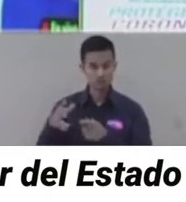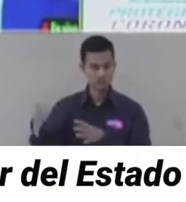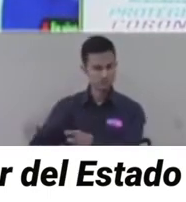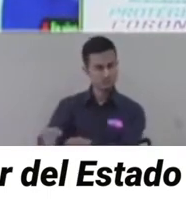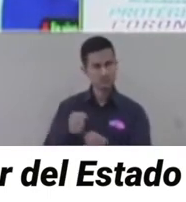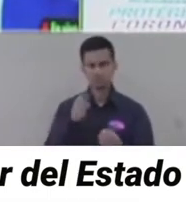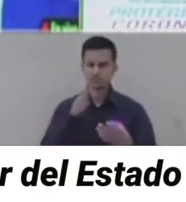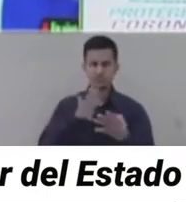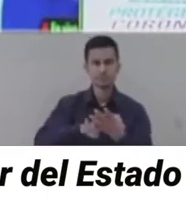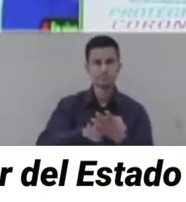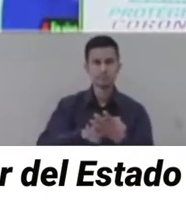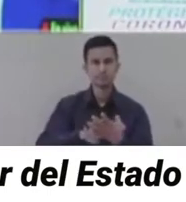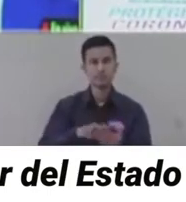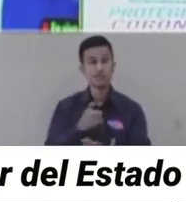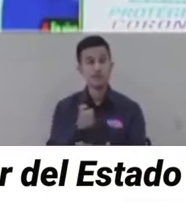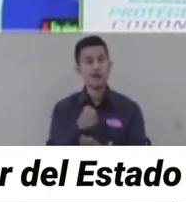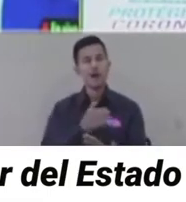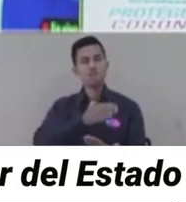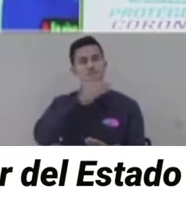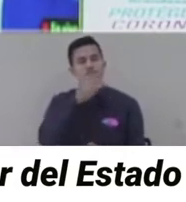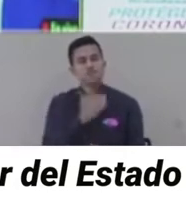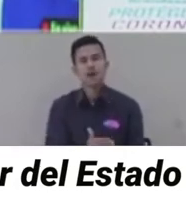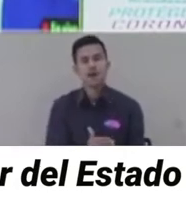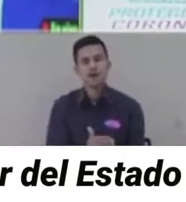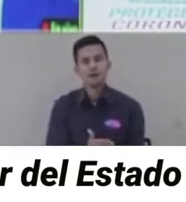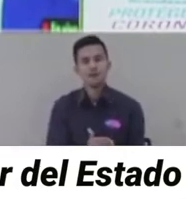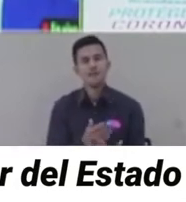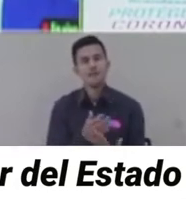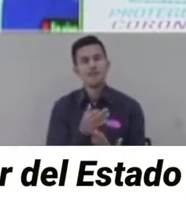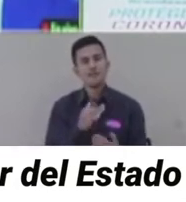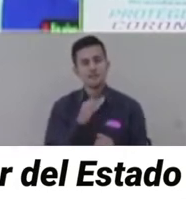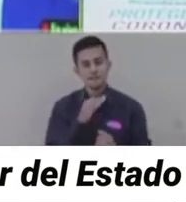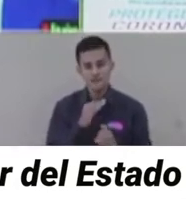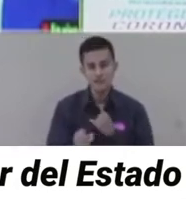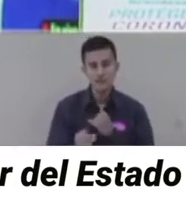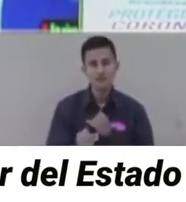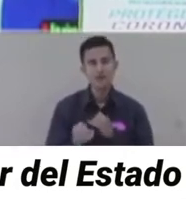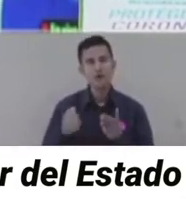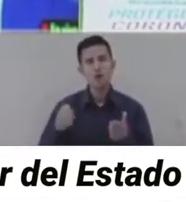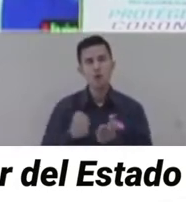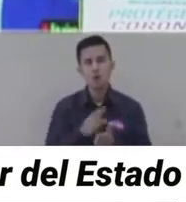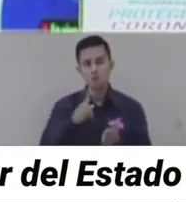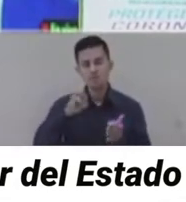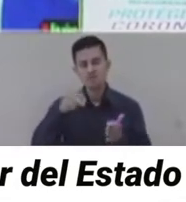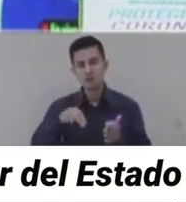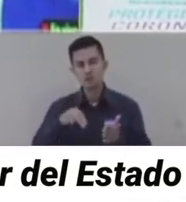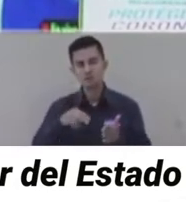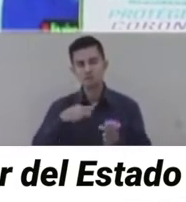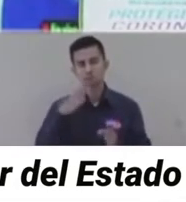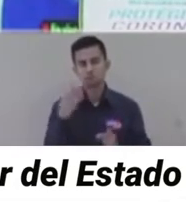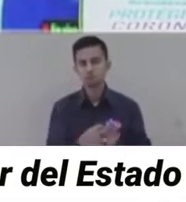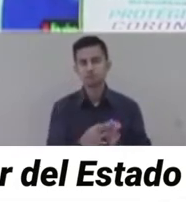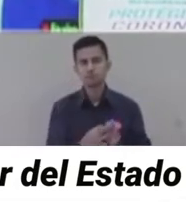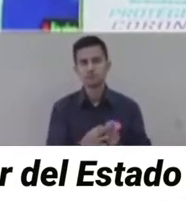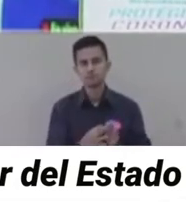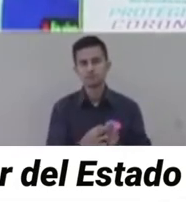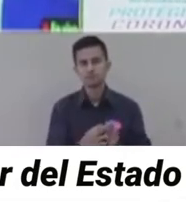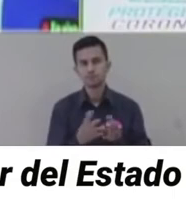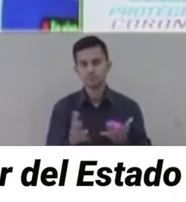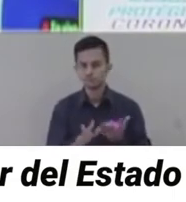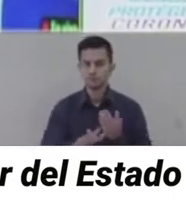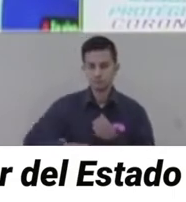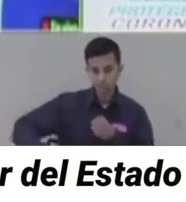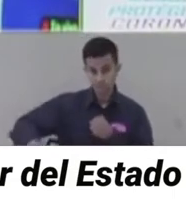dicho operativo golpe de timón porque ya cumplió su objetivo que era precisamente el de recuperar el territorio